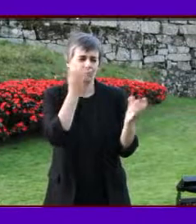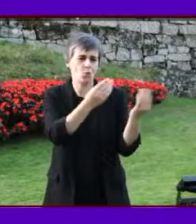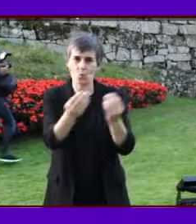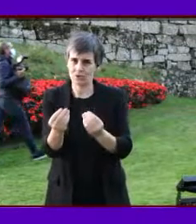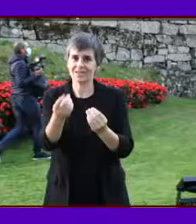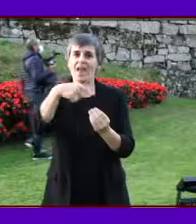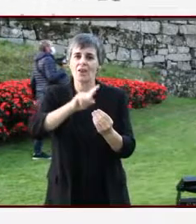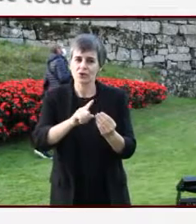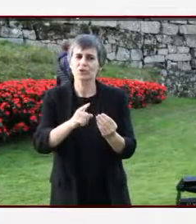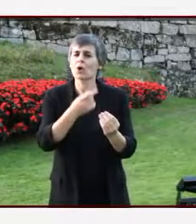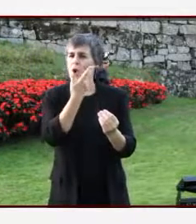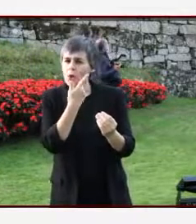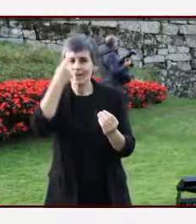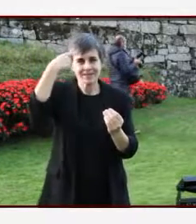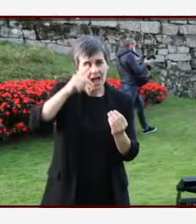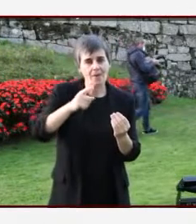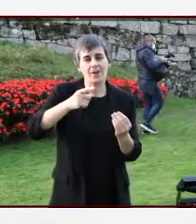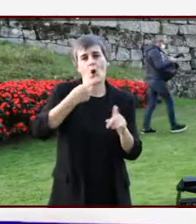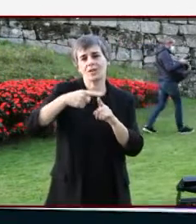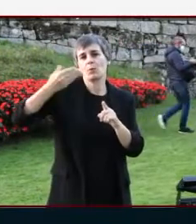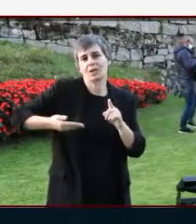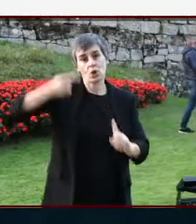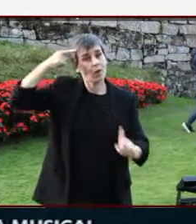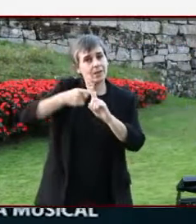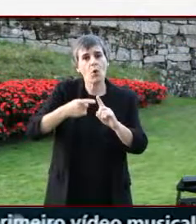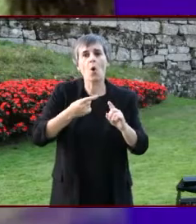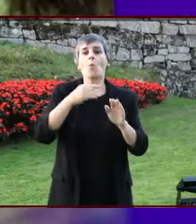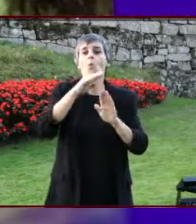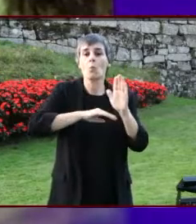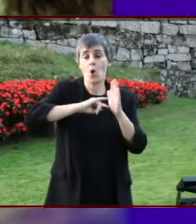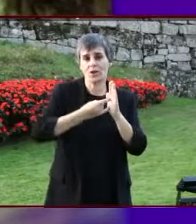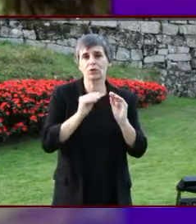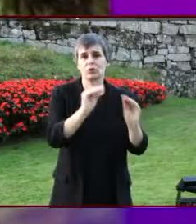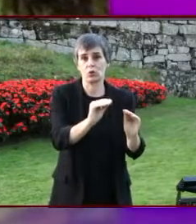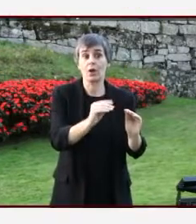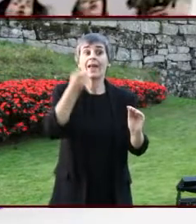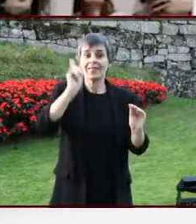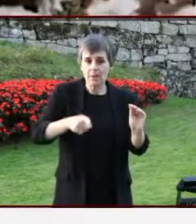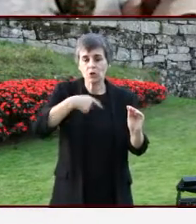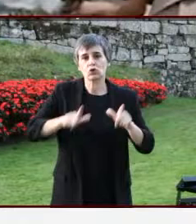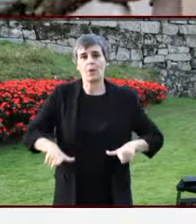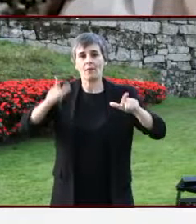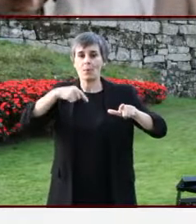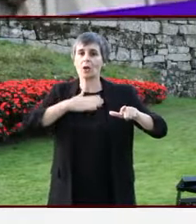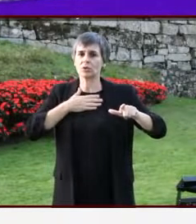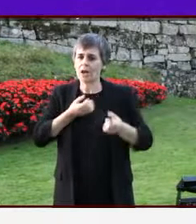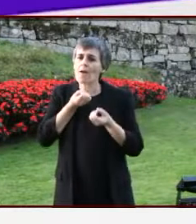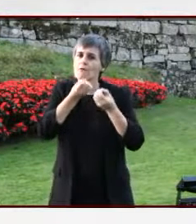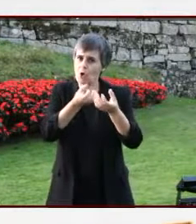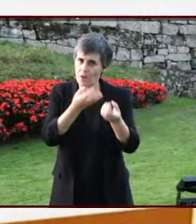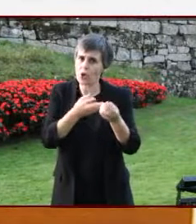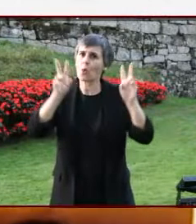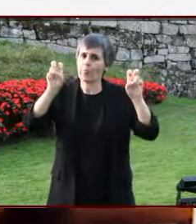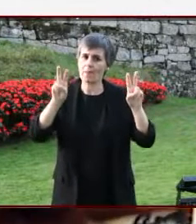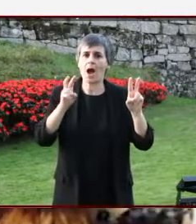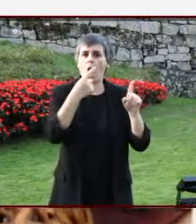proxectos musicais. E, ademais, ofrecemos información na nosa plataforma con todas as novidades musicais e unha xenda